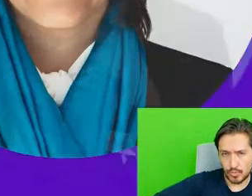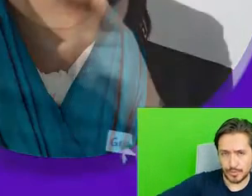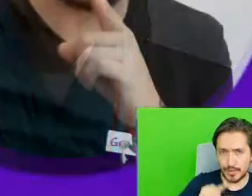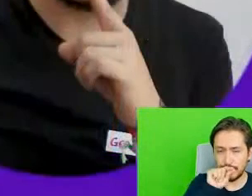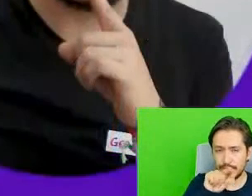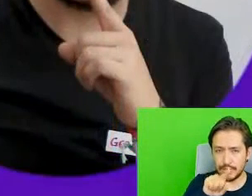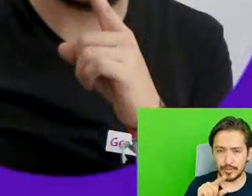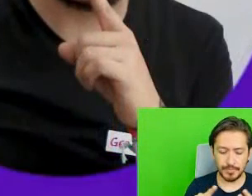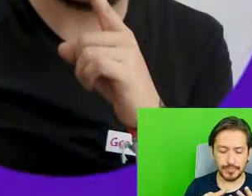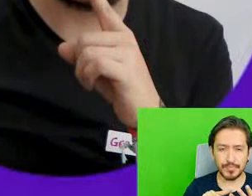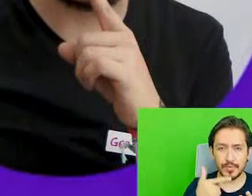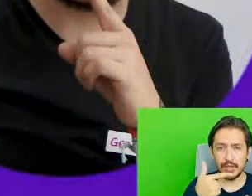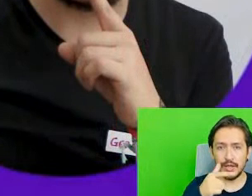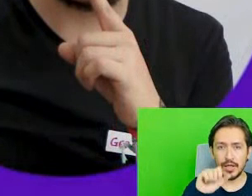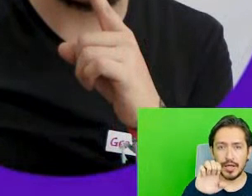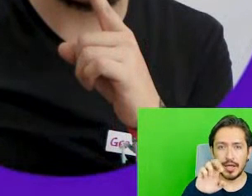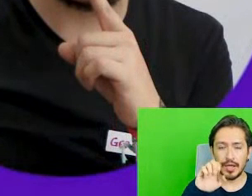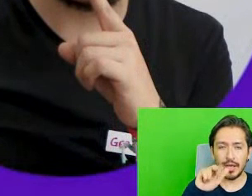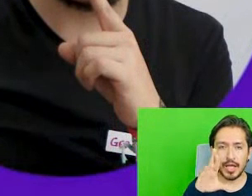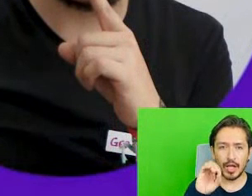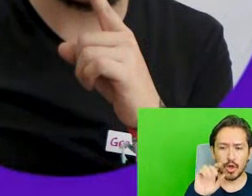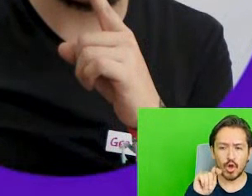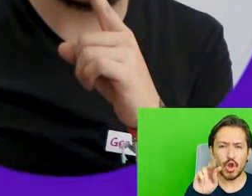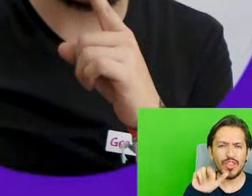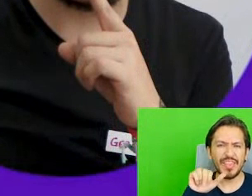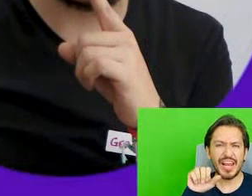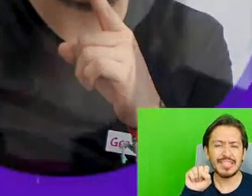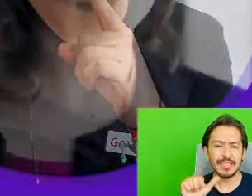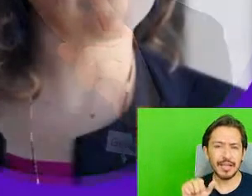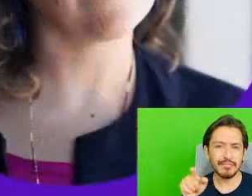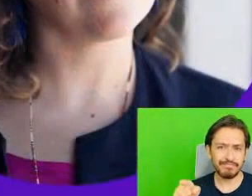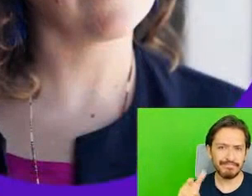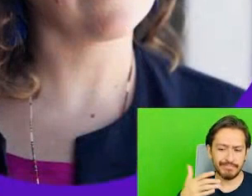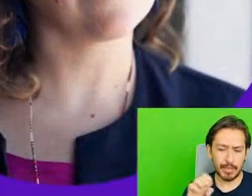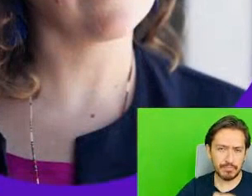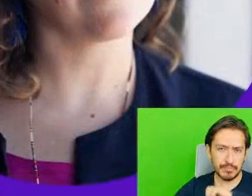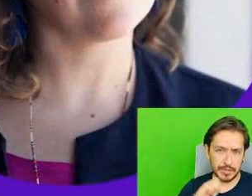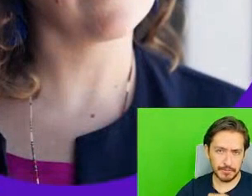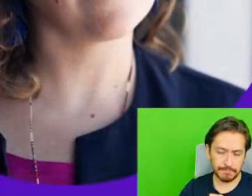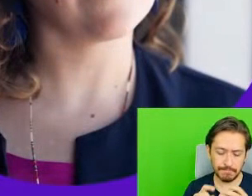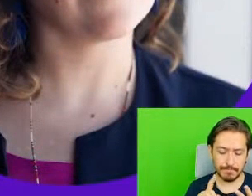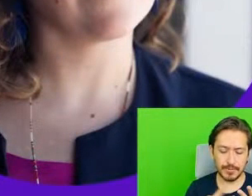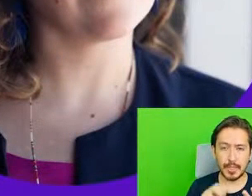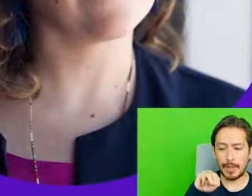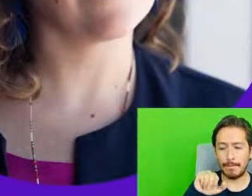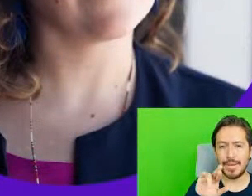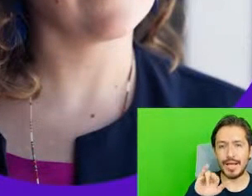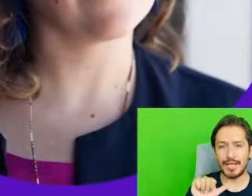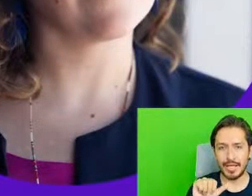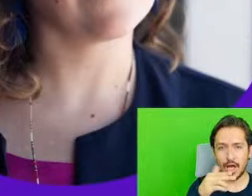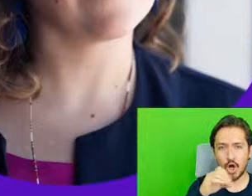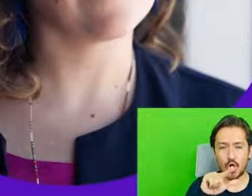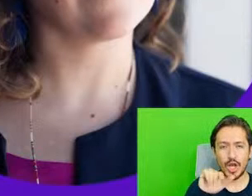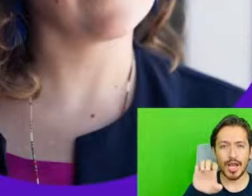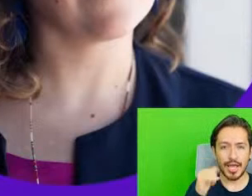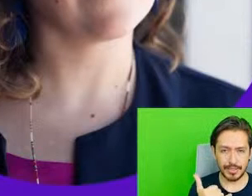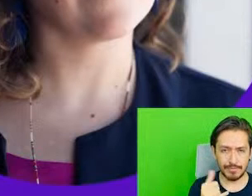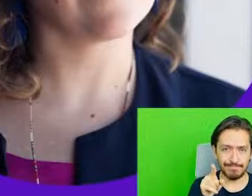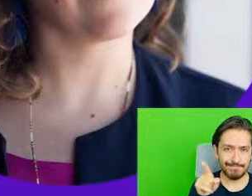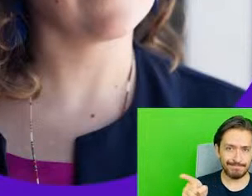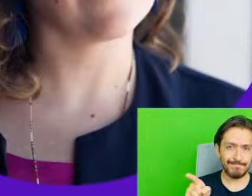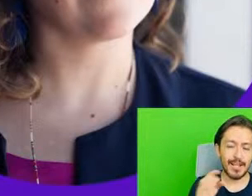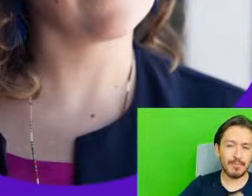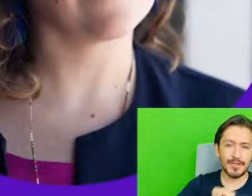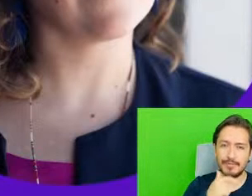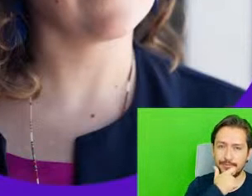Jalisco, Gerardo Padilla de Traza, Derechos Culturales UNESCO y María García Holly, directora de Artes, Ciencia y Educación del